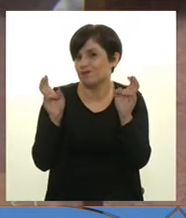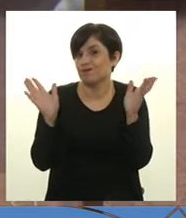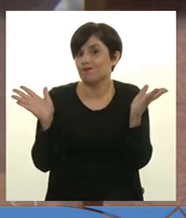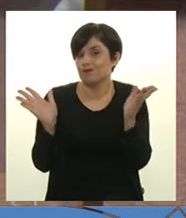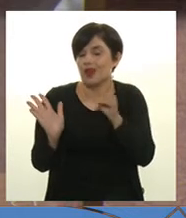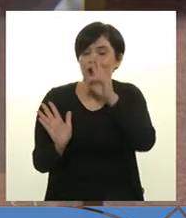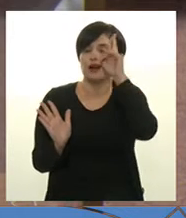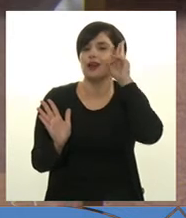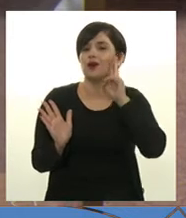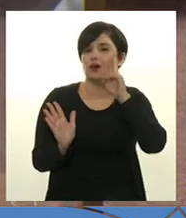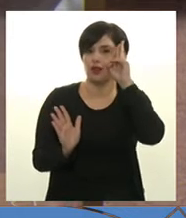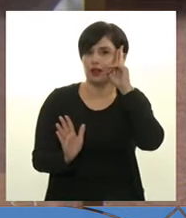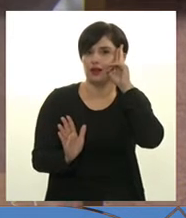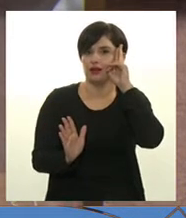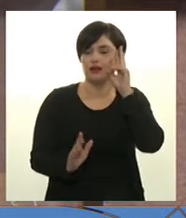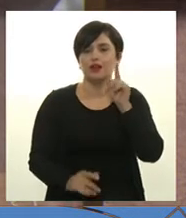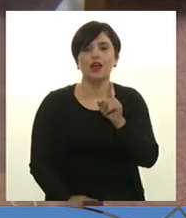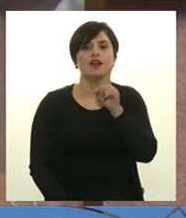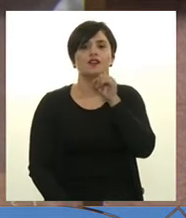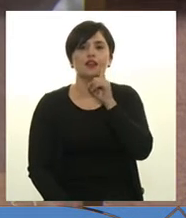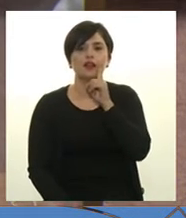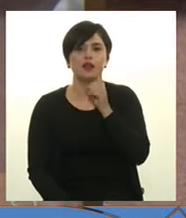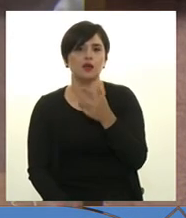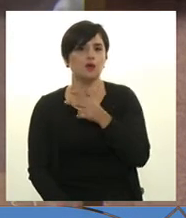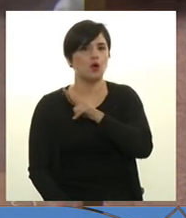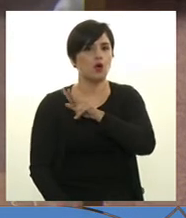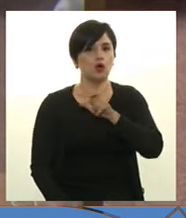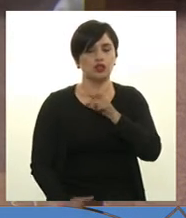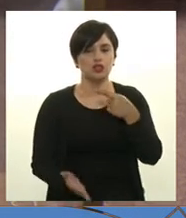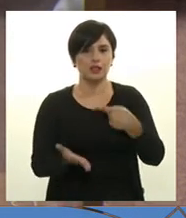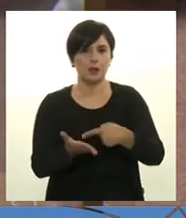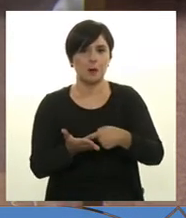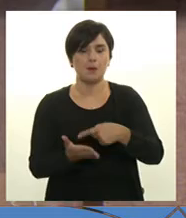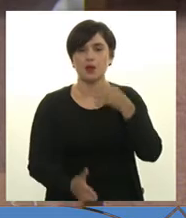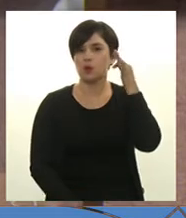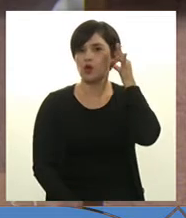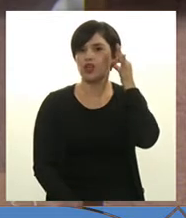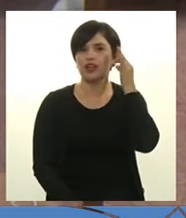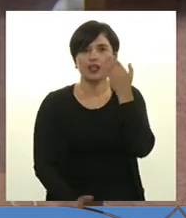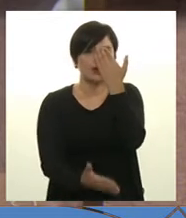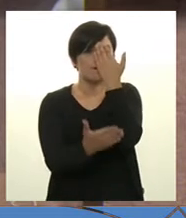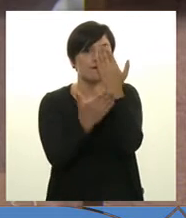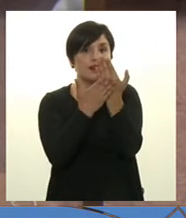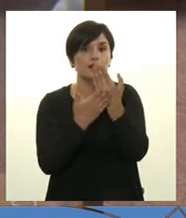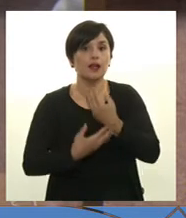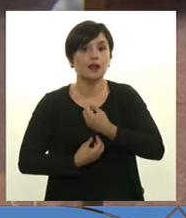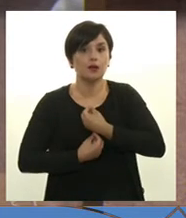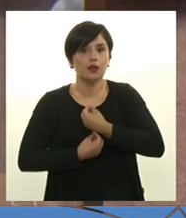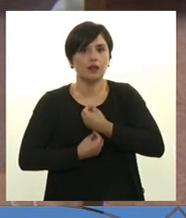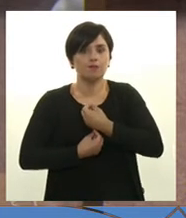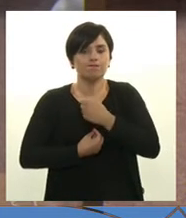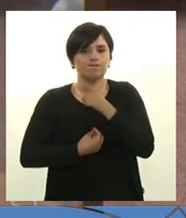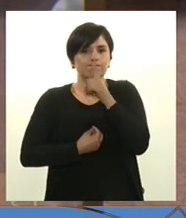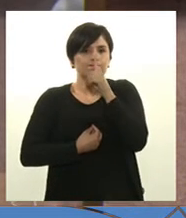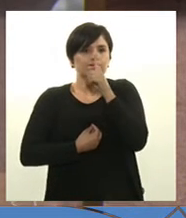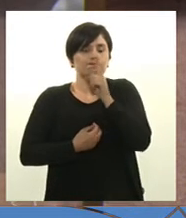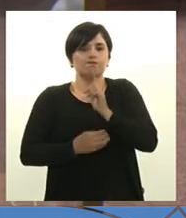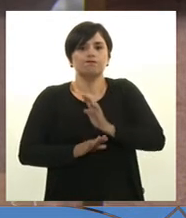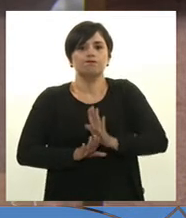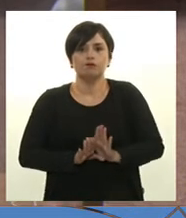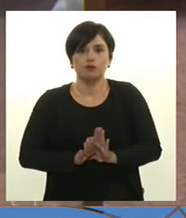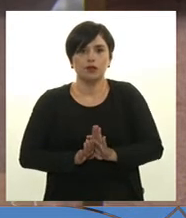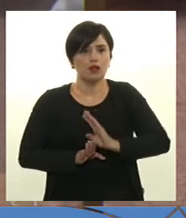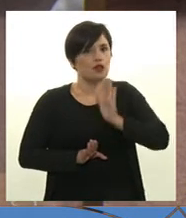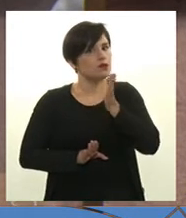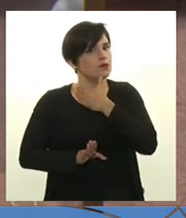tenemos 800 mil mujeres que están enfrentando el miedo medular el miedo que inmoviliza el miedo a no tener lo